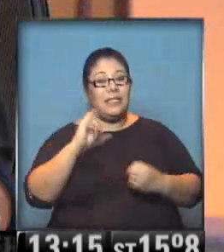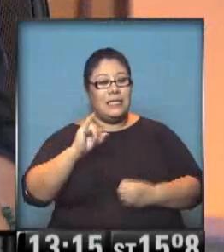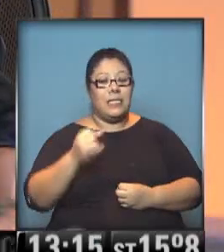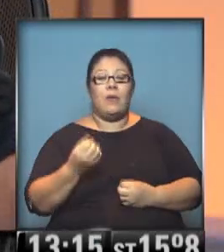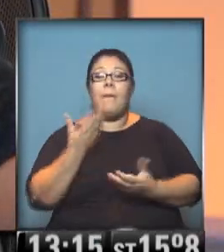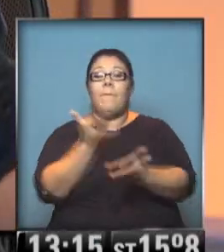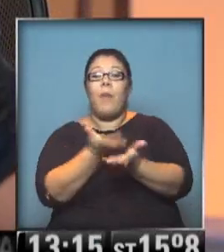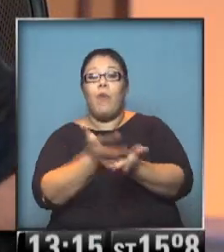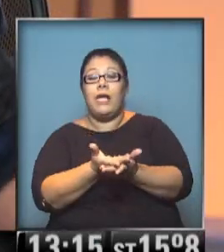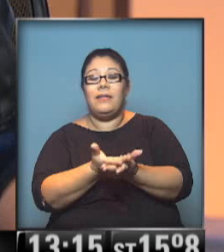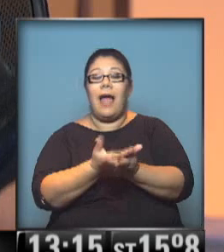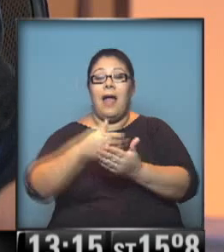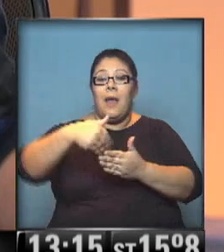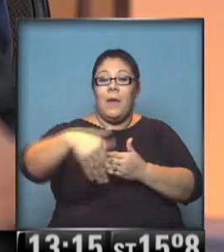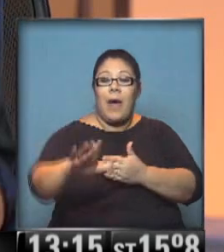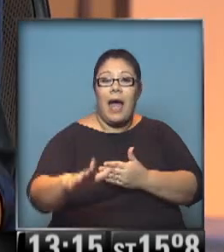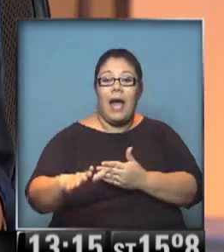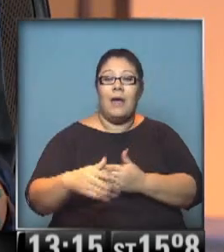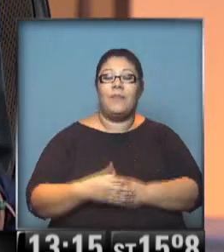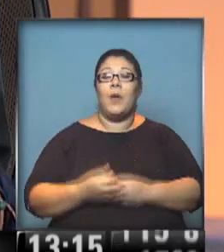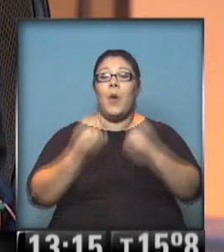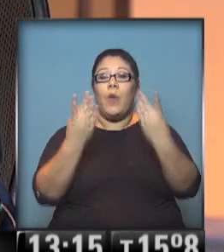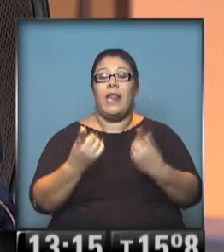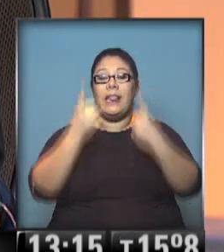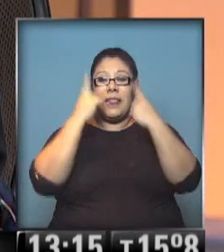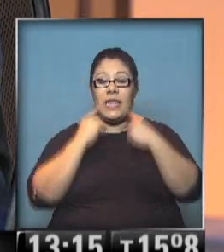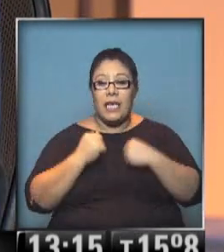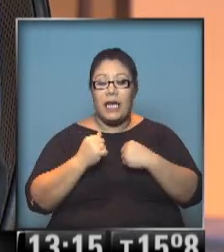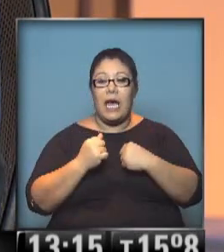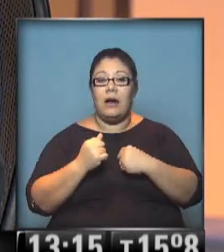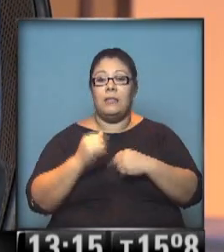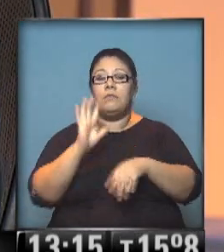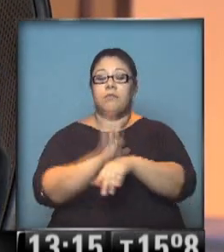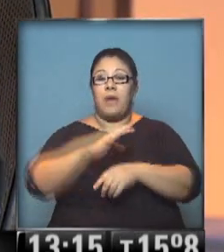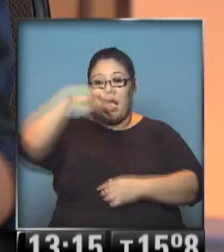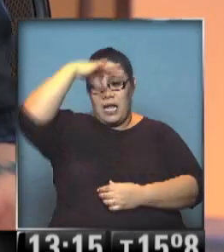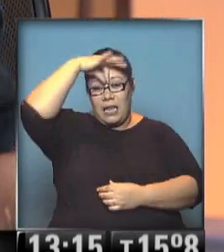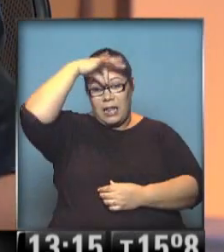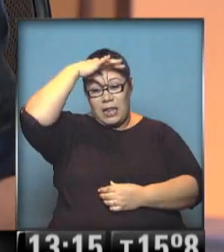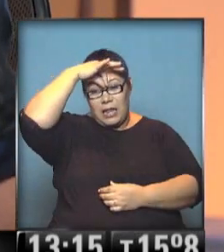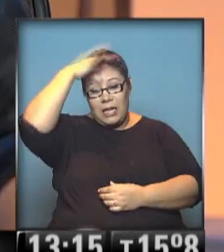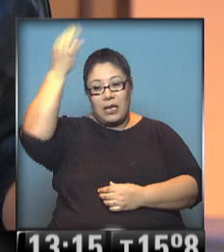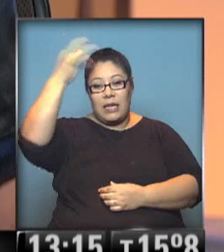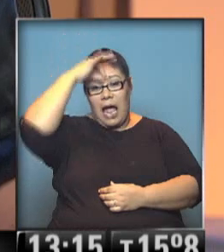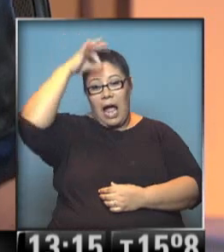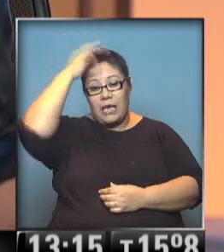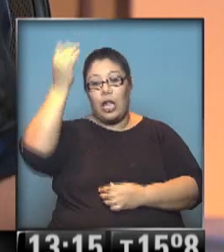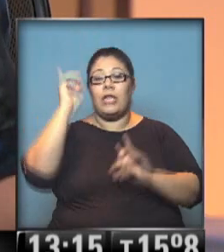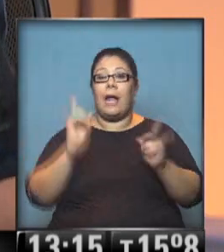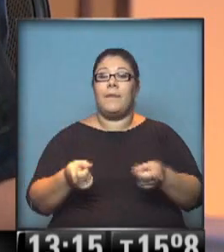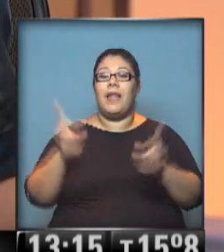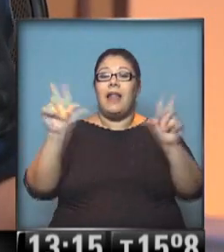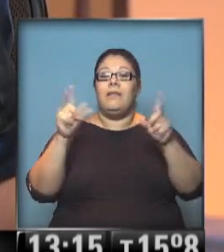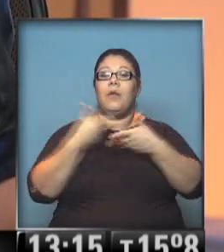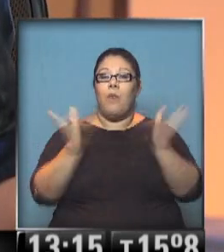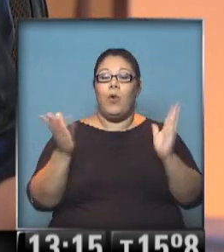propuesta porque en estos días Gabriel Chamé, buen día, está presentando su versión de Otelo de Shakespeare en La Carpintería y viene también a hacerlo para todos y para todas aquí en